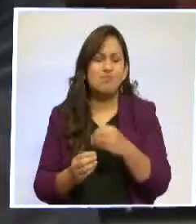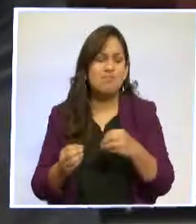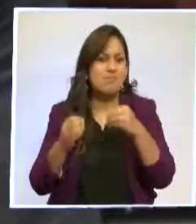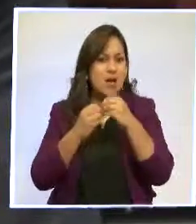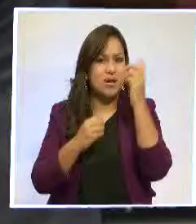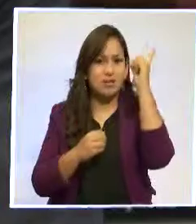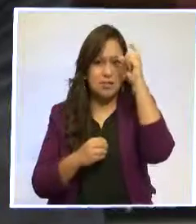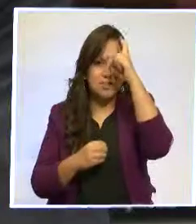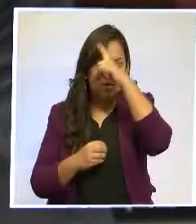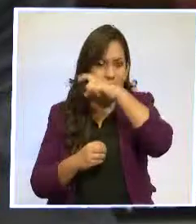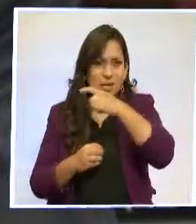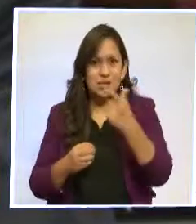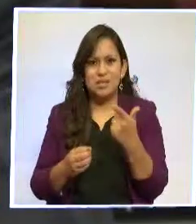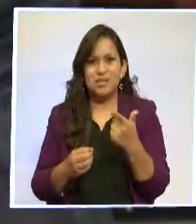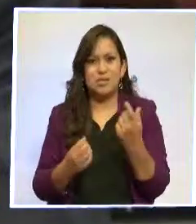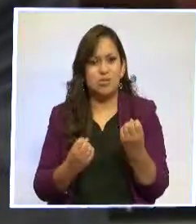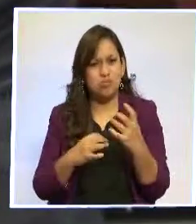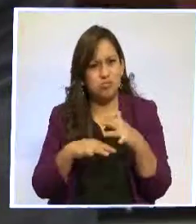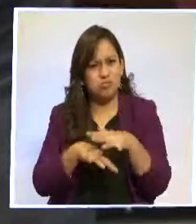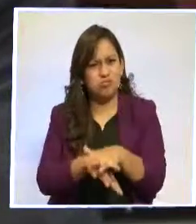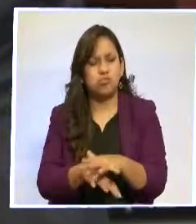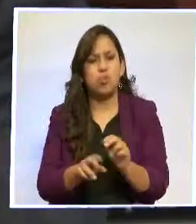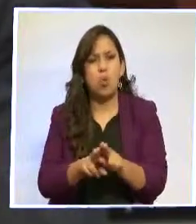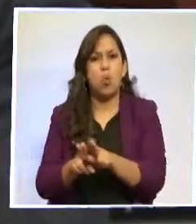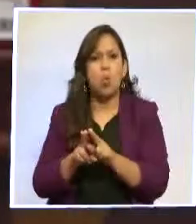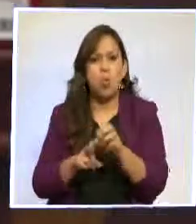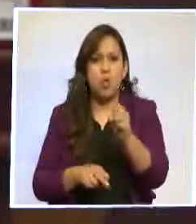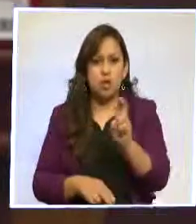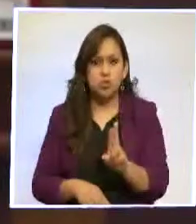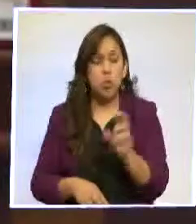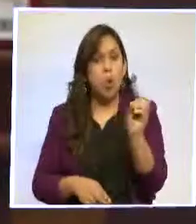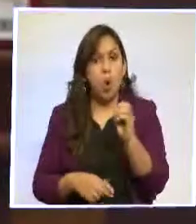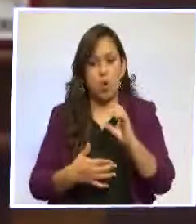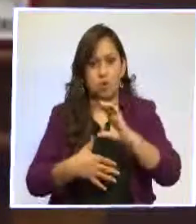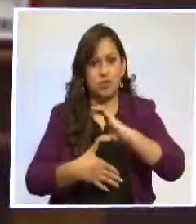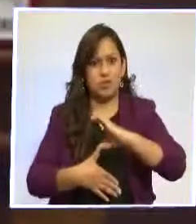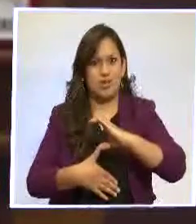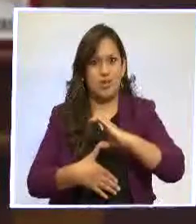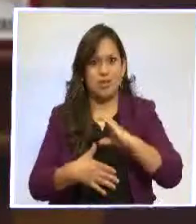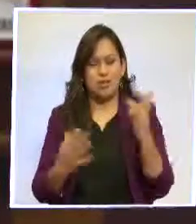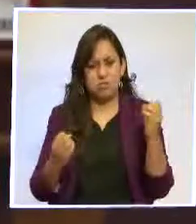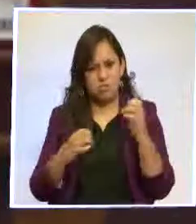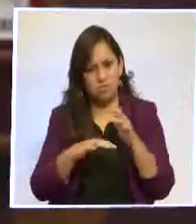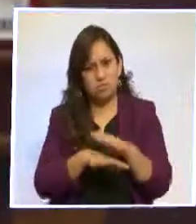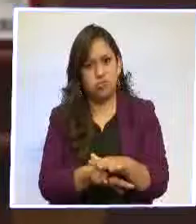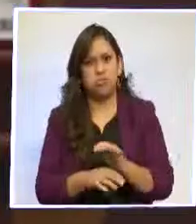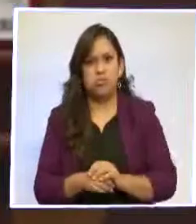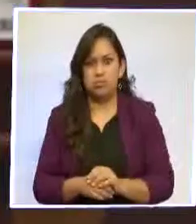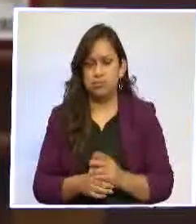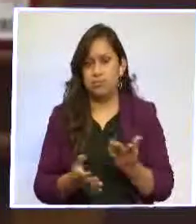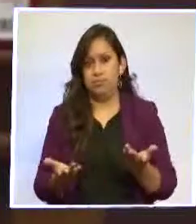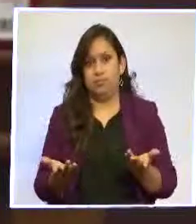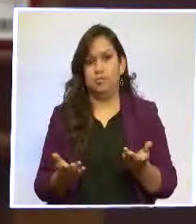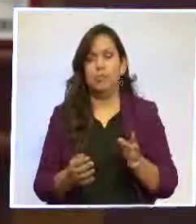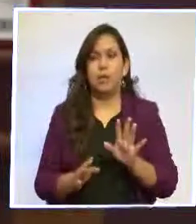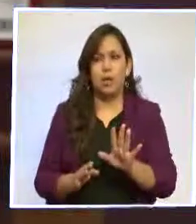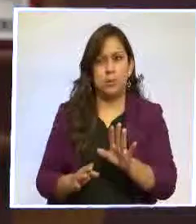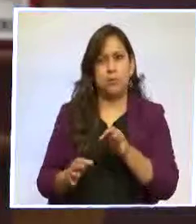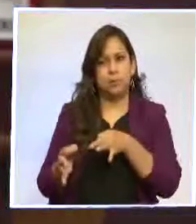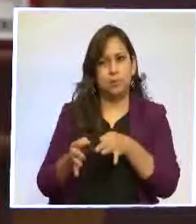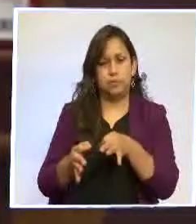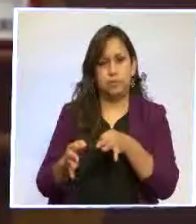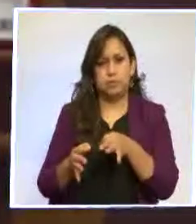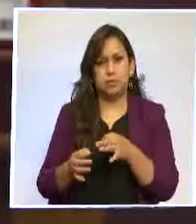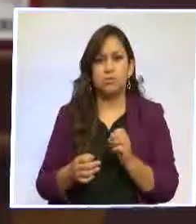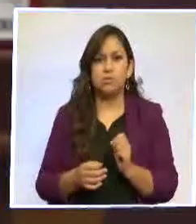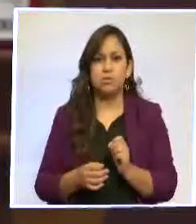integracionista capitalizada a través de UNASUR antes y de la CELAC hoy? O sea, lo que habría que entender es que la CELAC no representa netamente a los gobiernos progresistas.